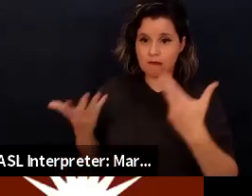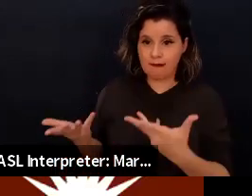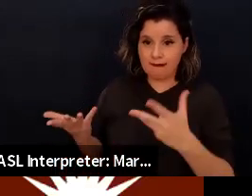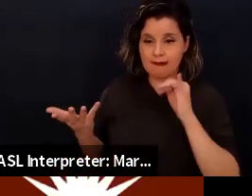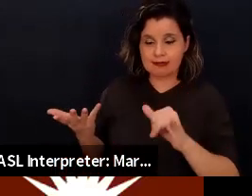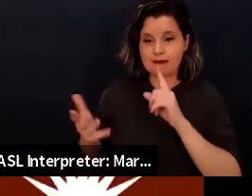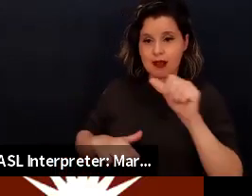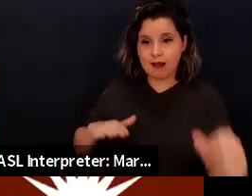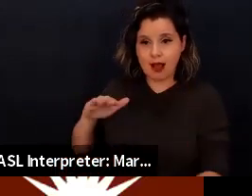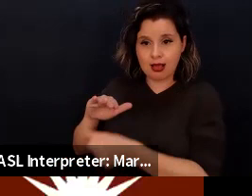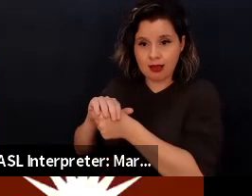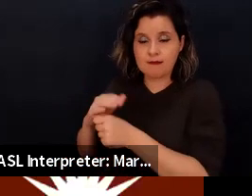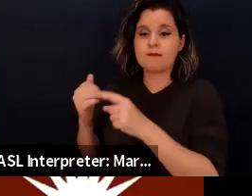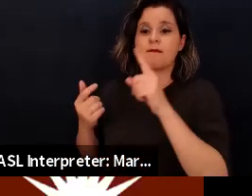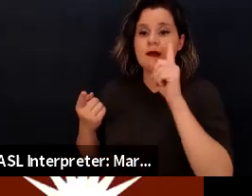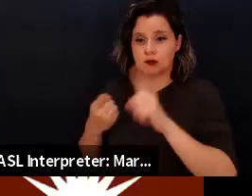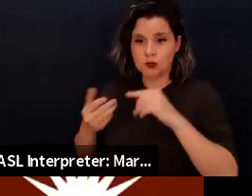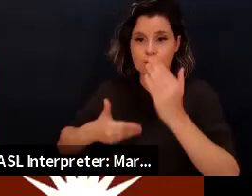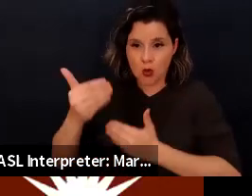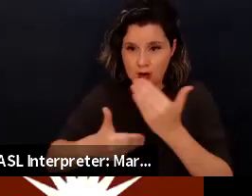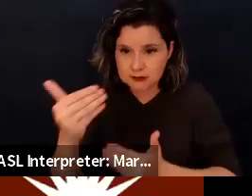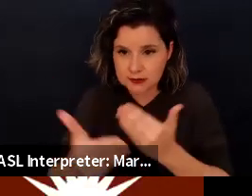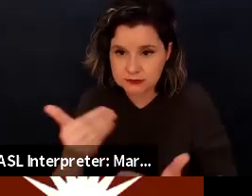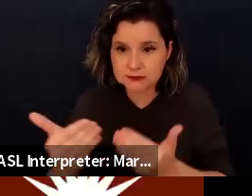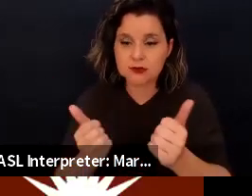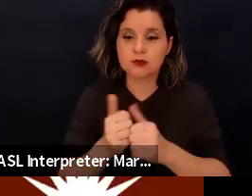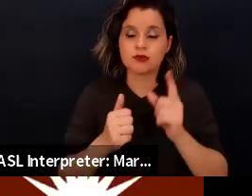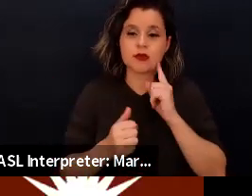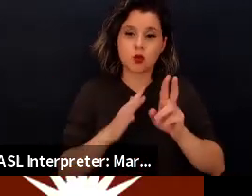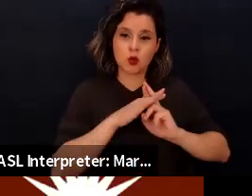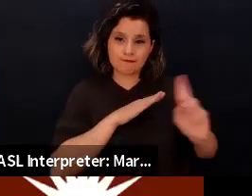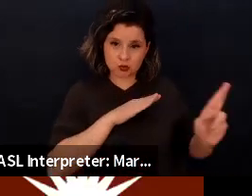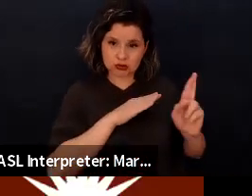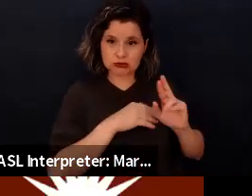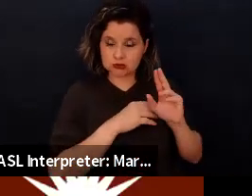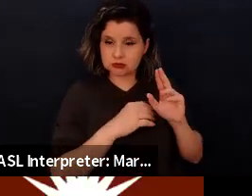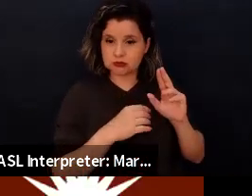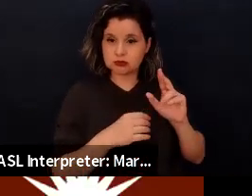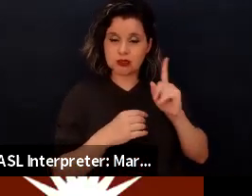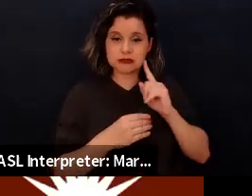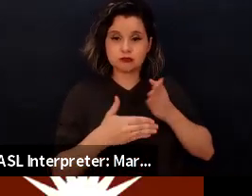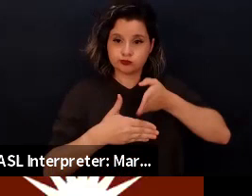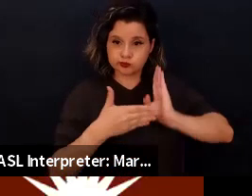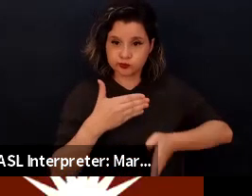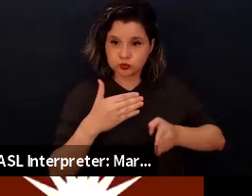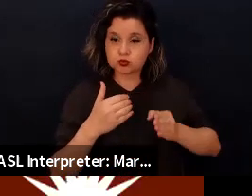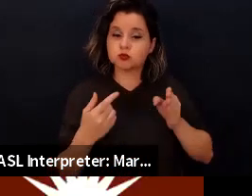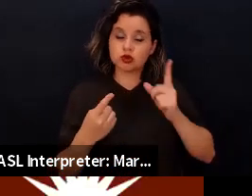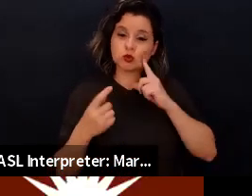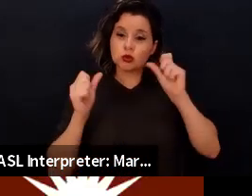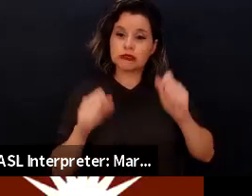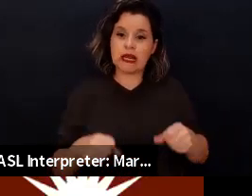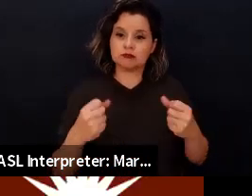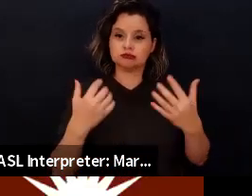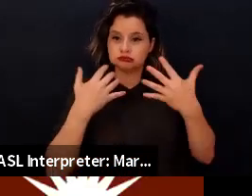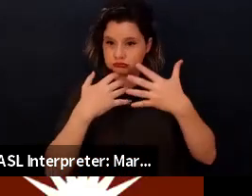alojo mientras su proceso de refugio se concluía para poder ingresar